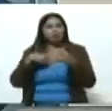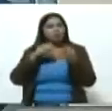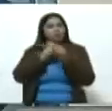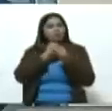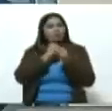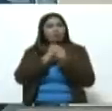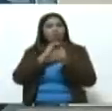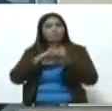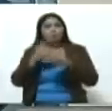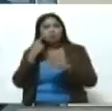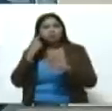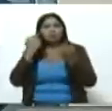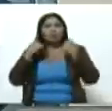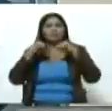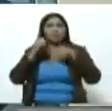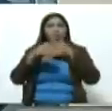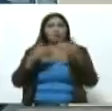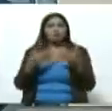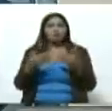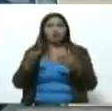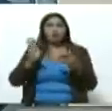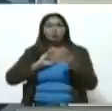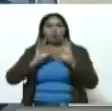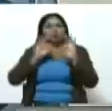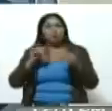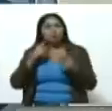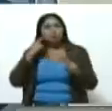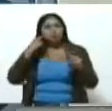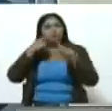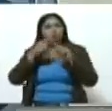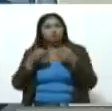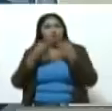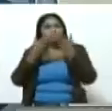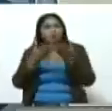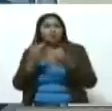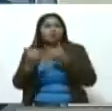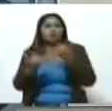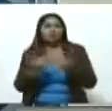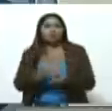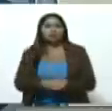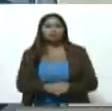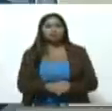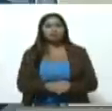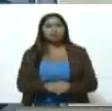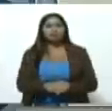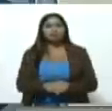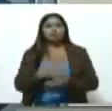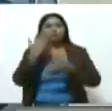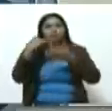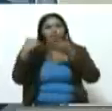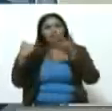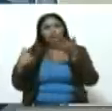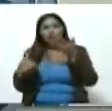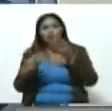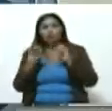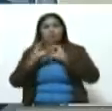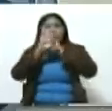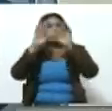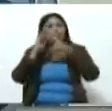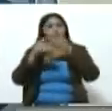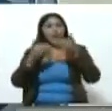que en la práctica refiere, expresa, desglosa muy